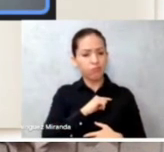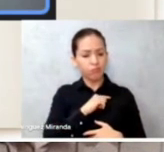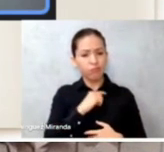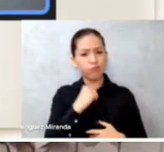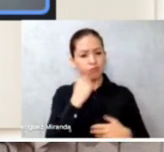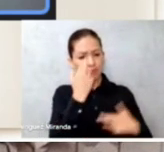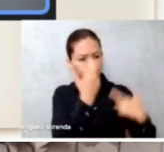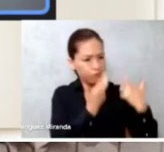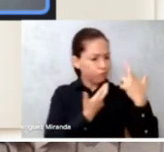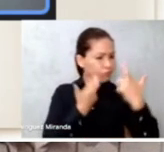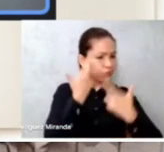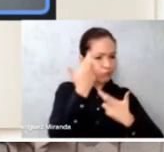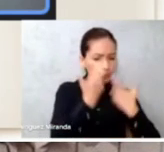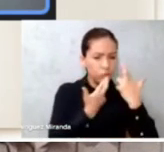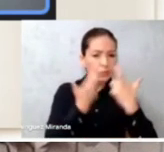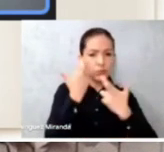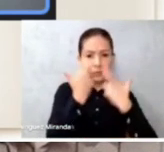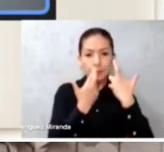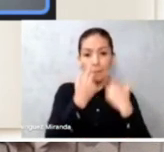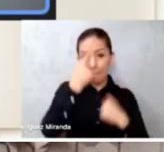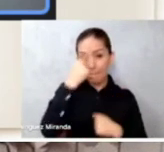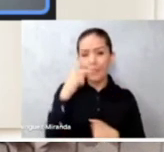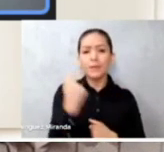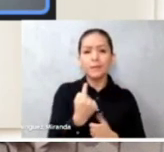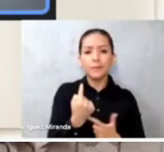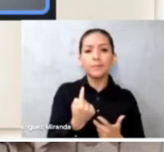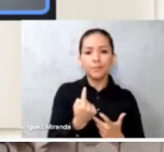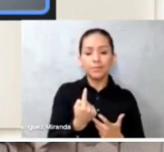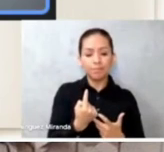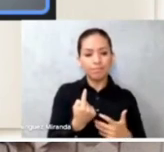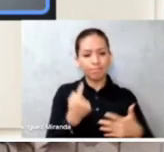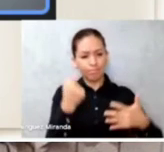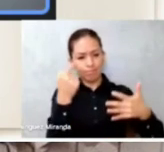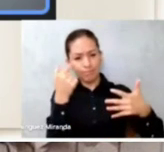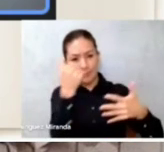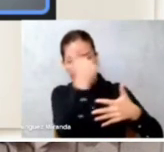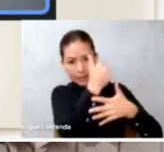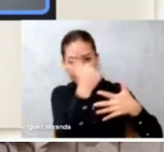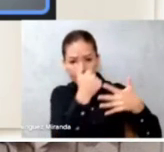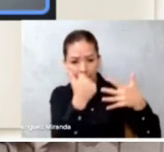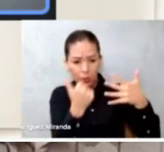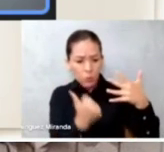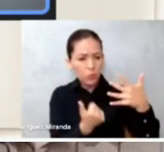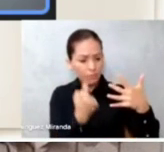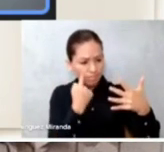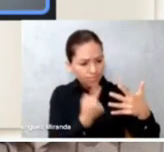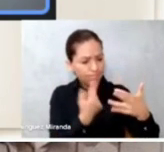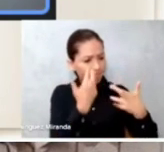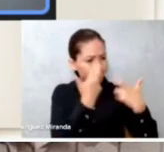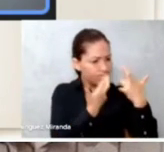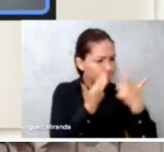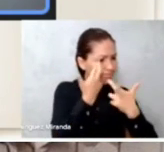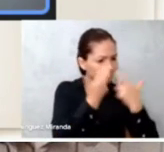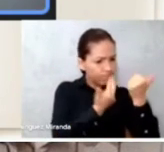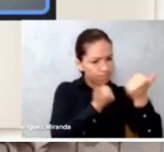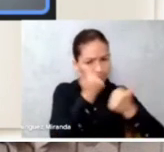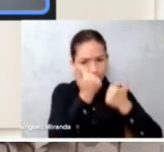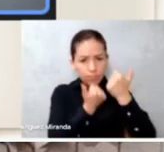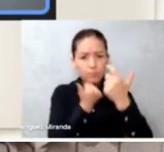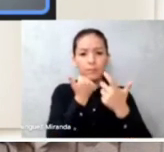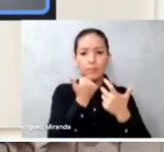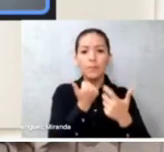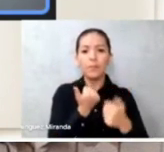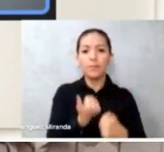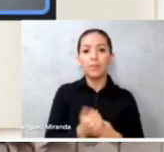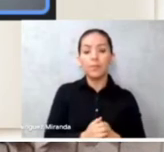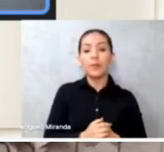el principio de exhaustividad y dar respuesta puntual a cada motivo de inconformidad. De igual forma, se analizaron las causales específicas de